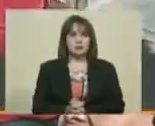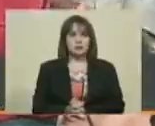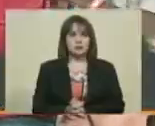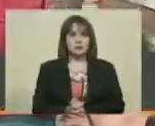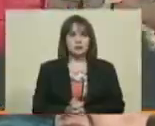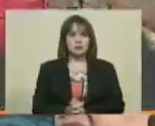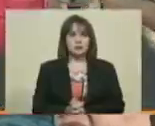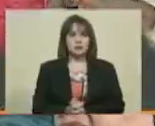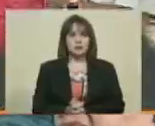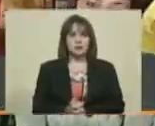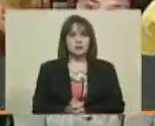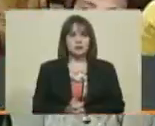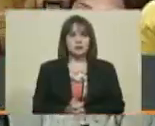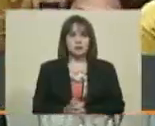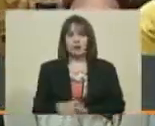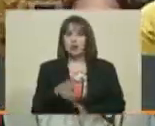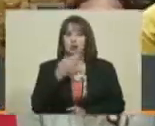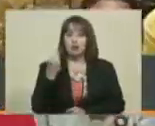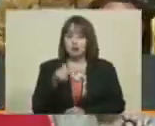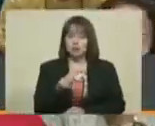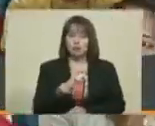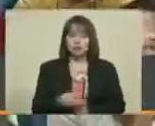Juventud.